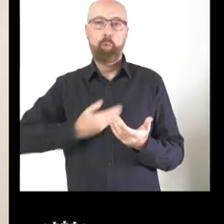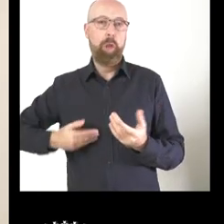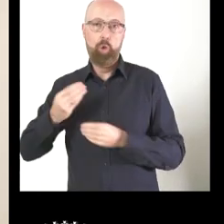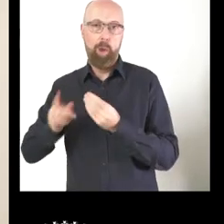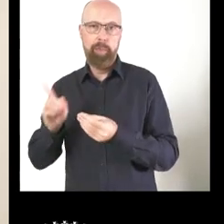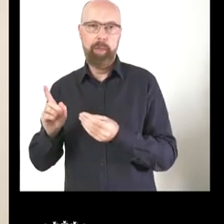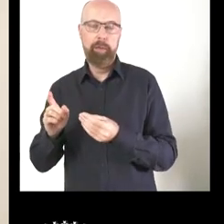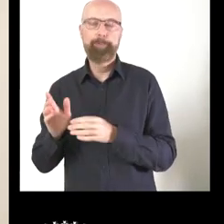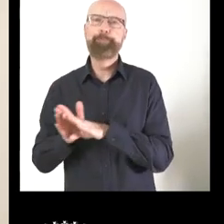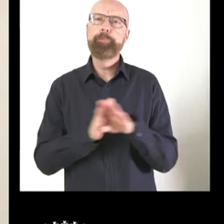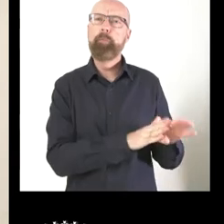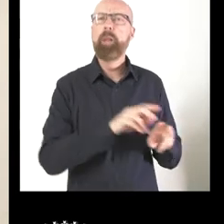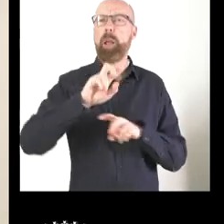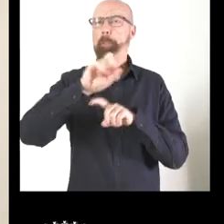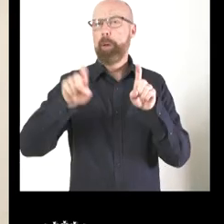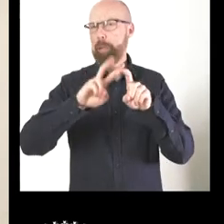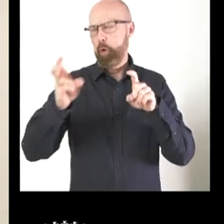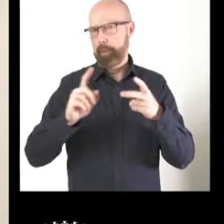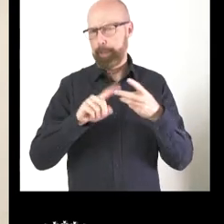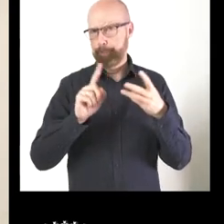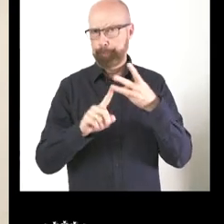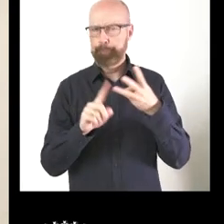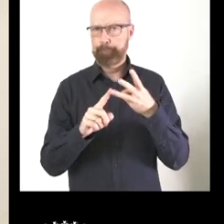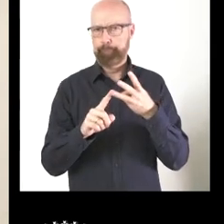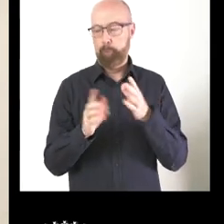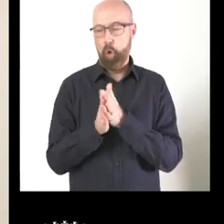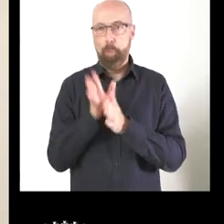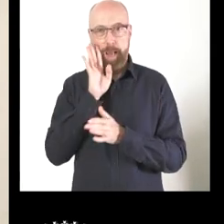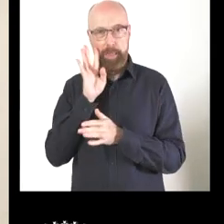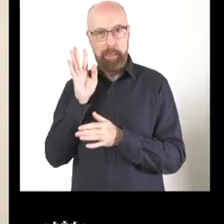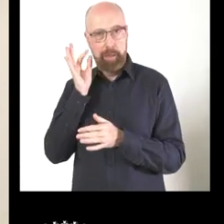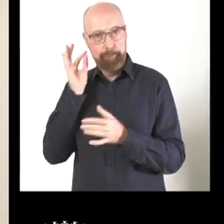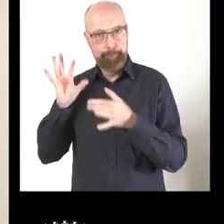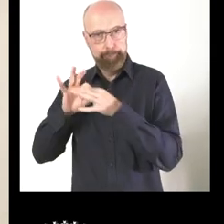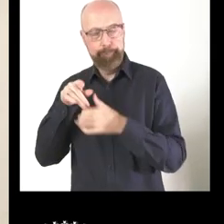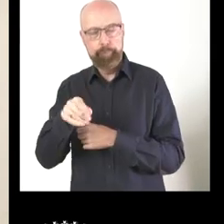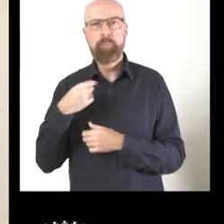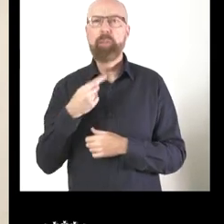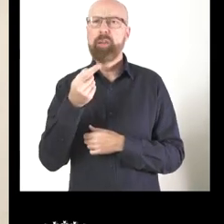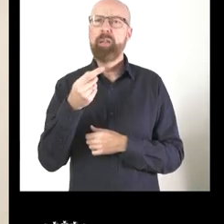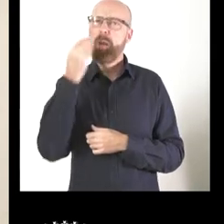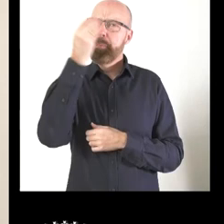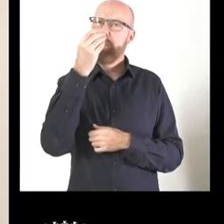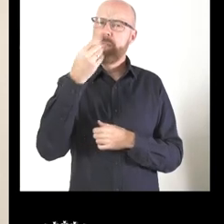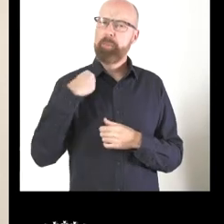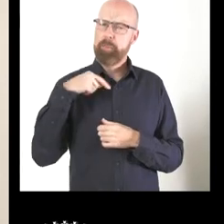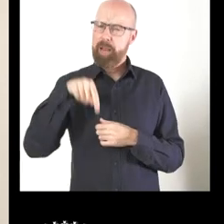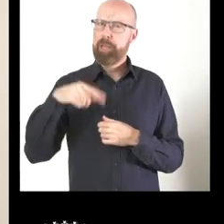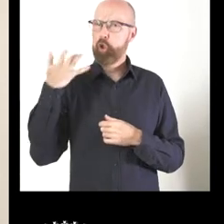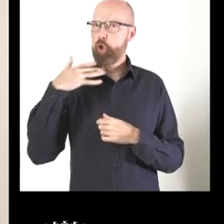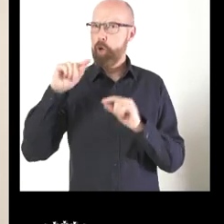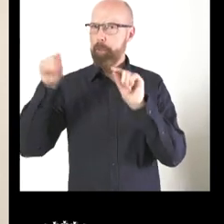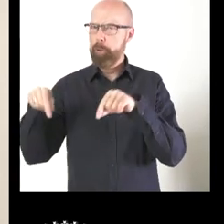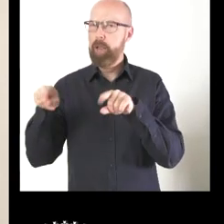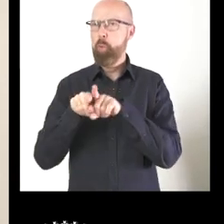compañero se plantea implementar en Soria otras medidas que complementen a las ayudas del funcionamiento